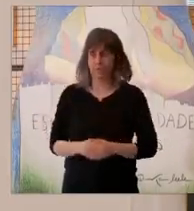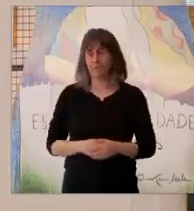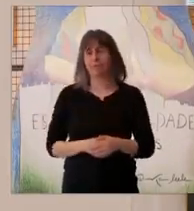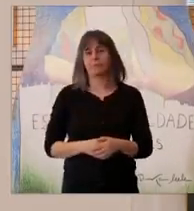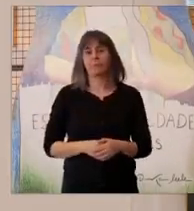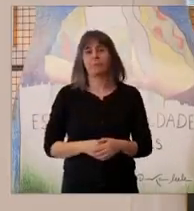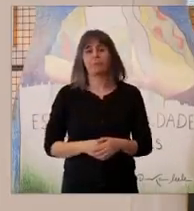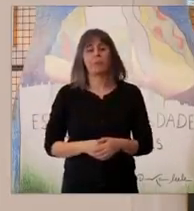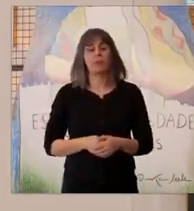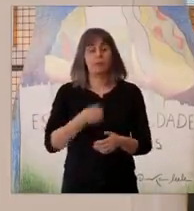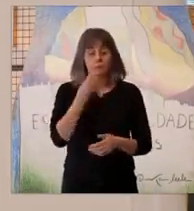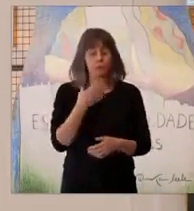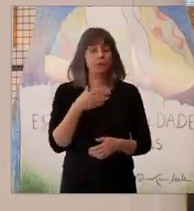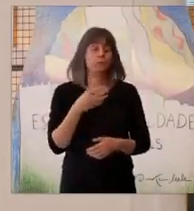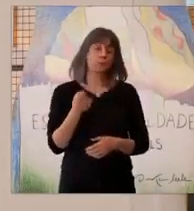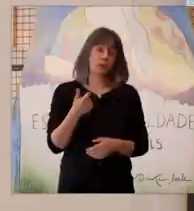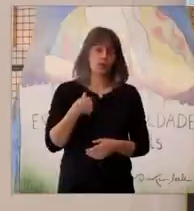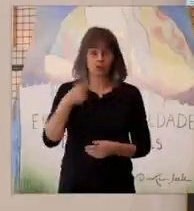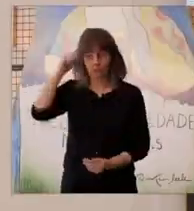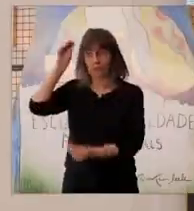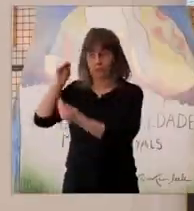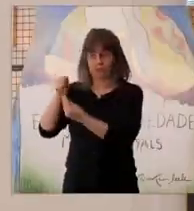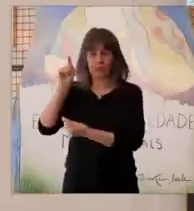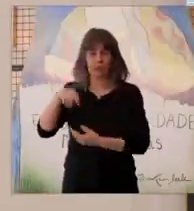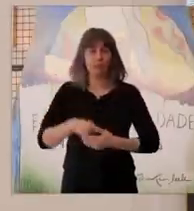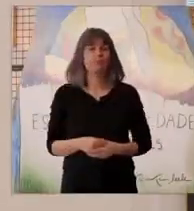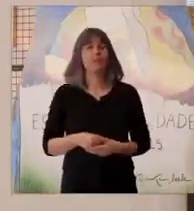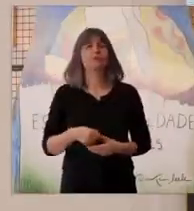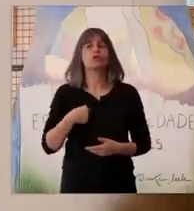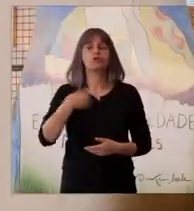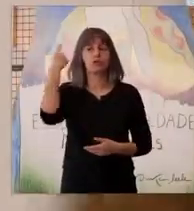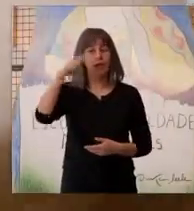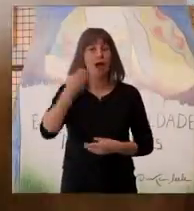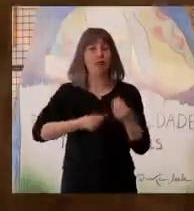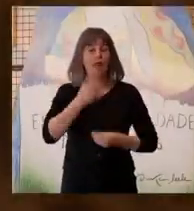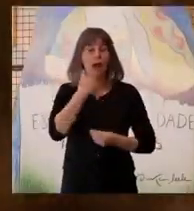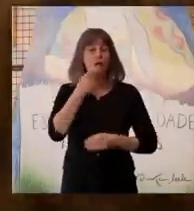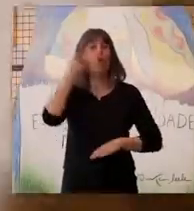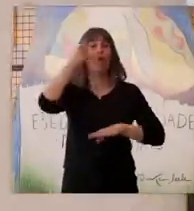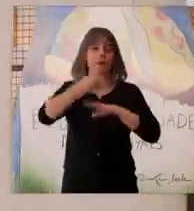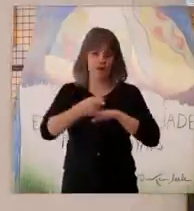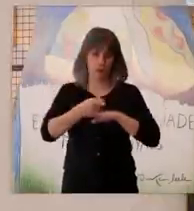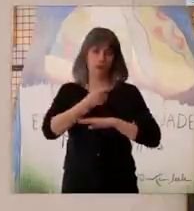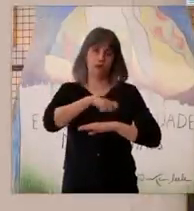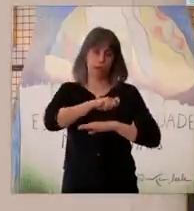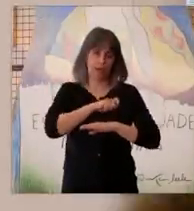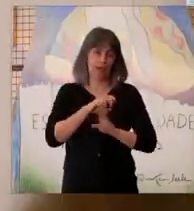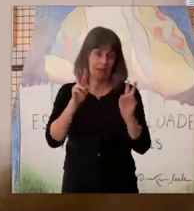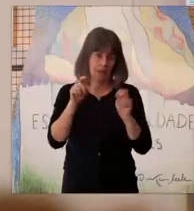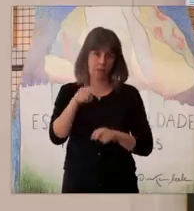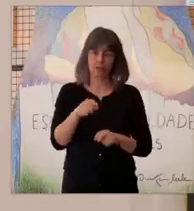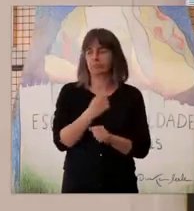Pues un poco por ahí venía Mi idea Yo sé que hacer algo obligatorio además en España respecto a esta cuestión es prácticamente